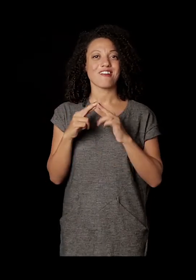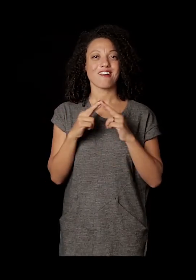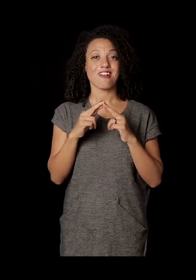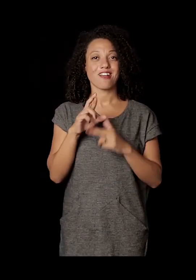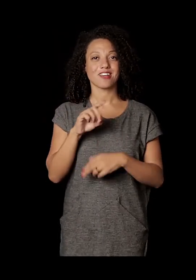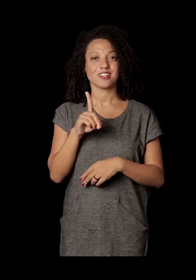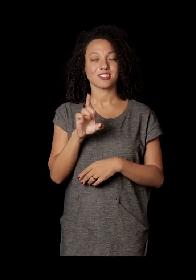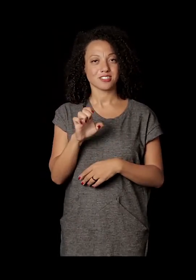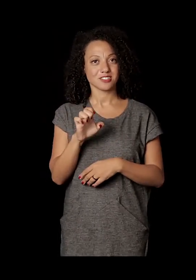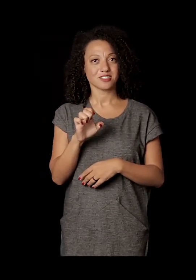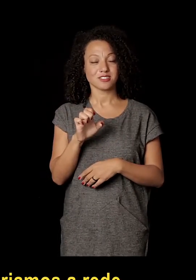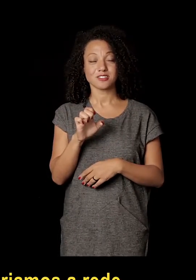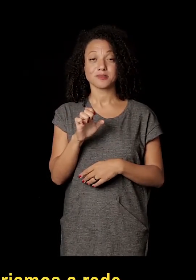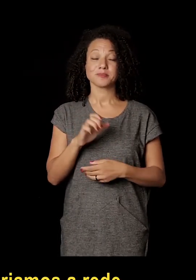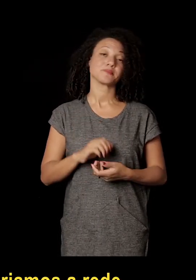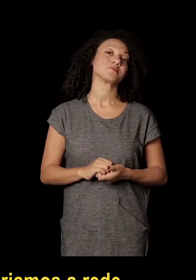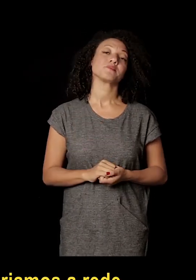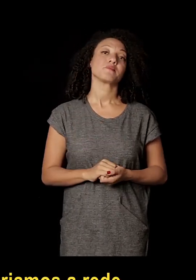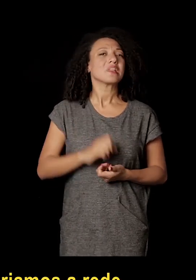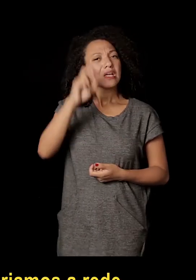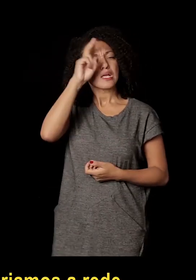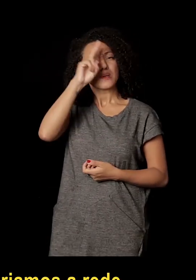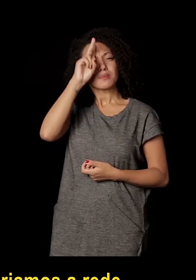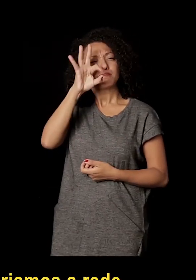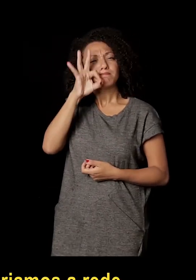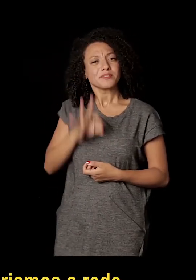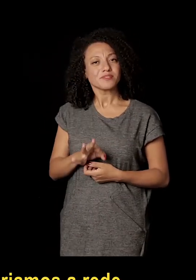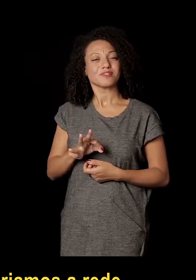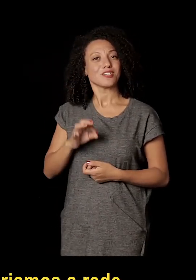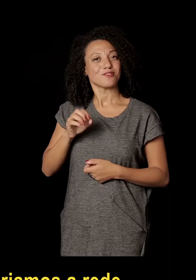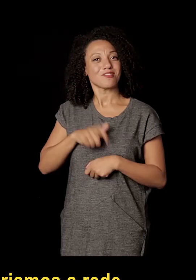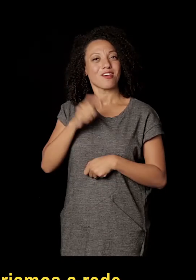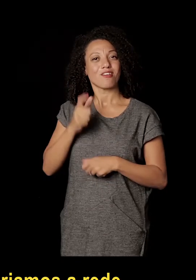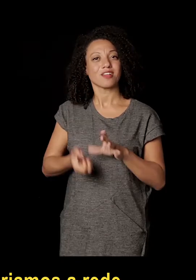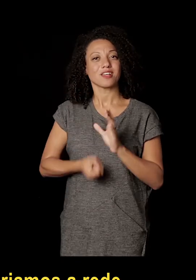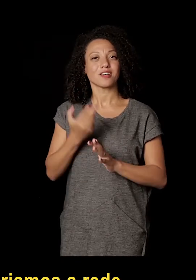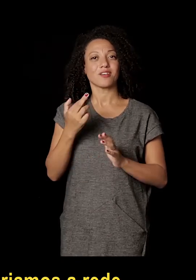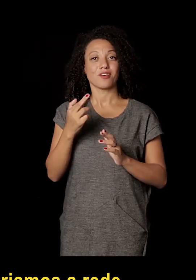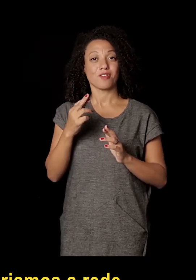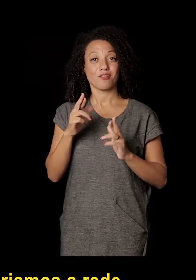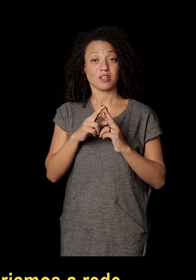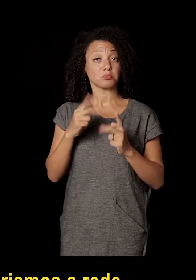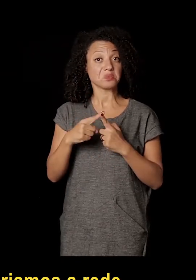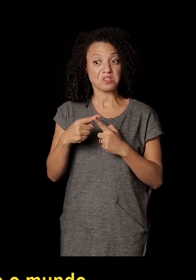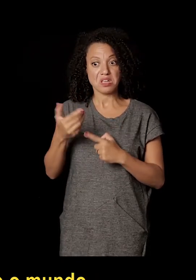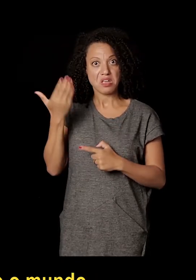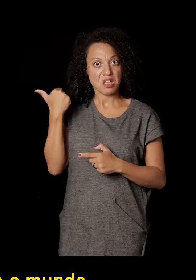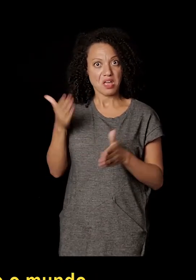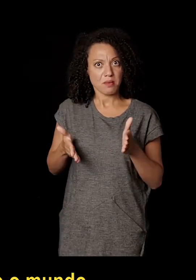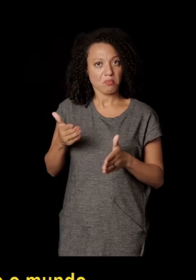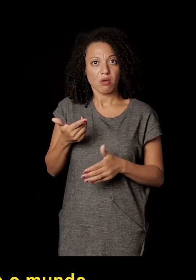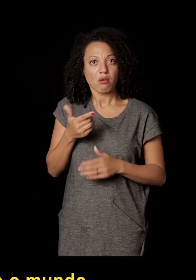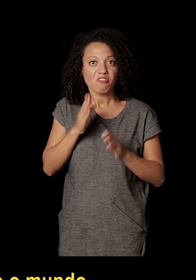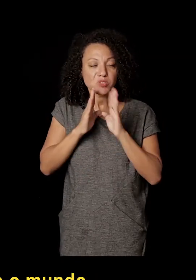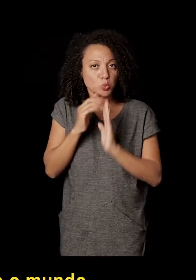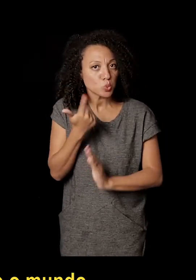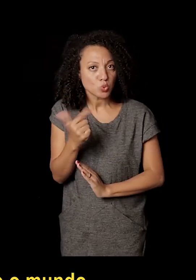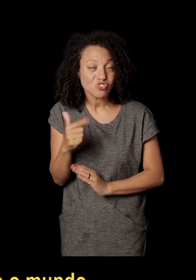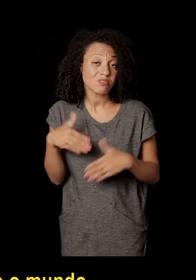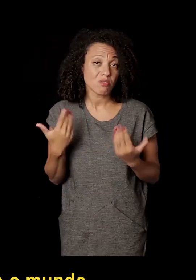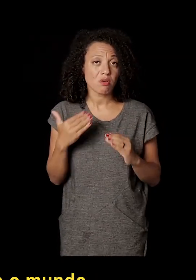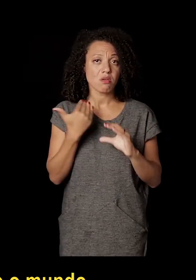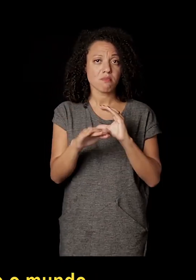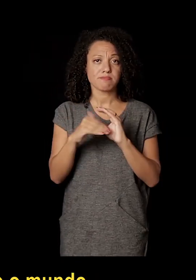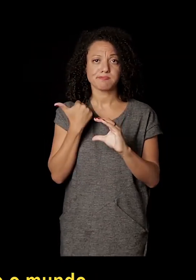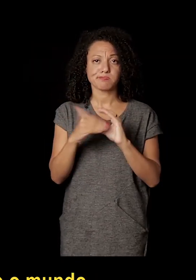para que esta red surja. Recuerdo perfectamente cuando creamos la red, no había Facebook, entonces mandamos emails a todo el